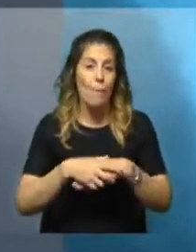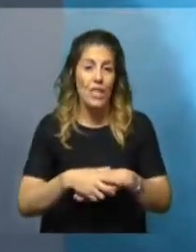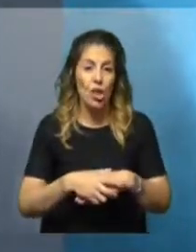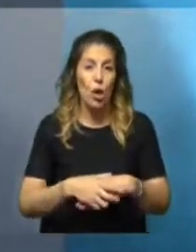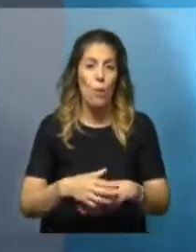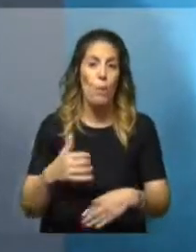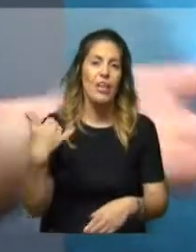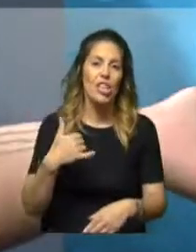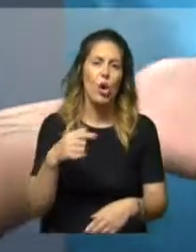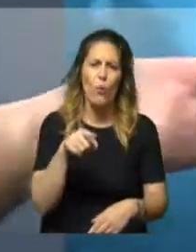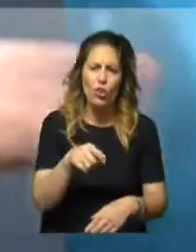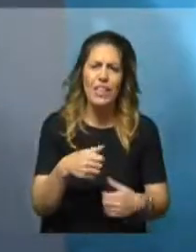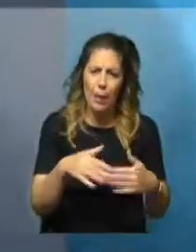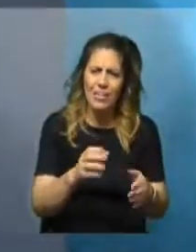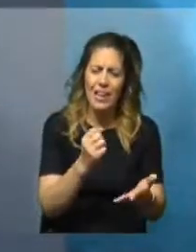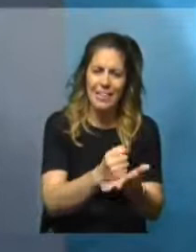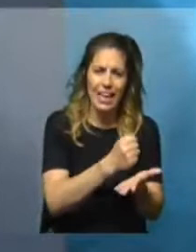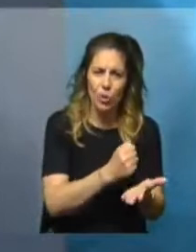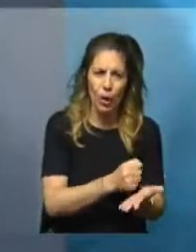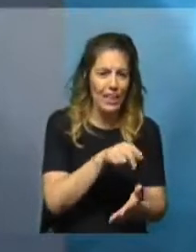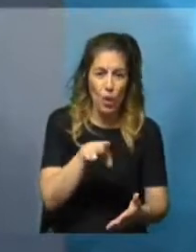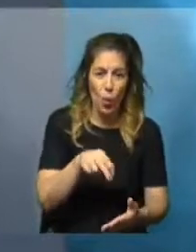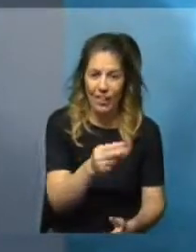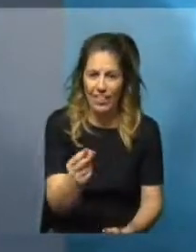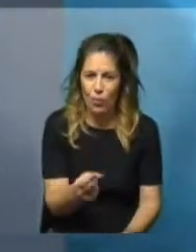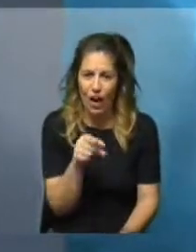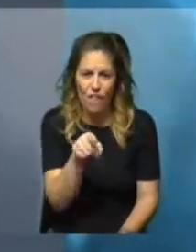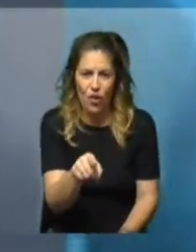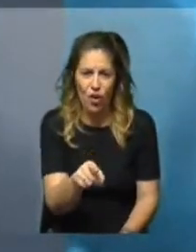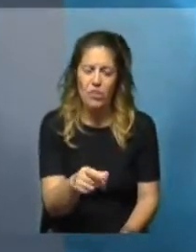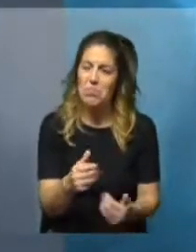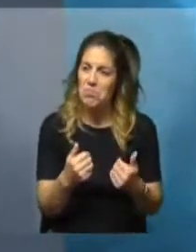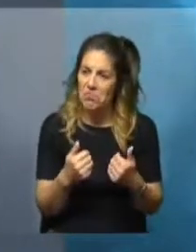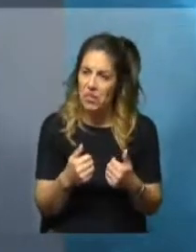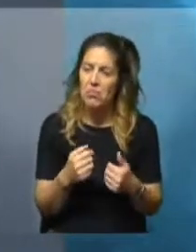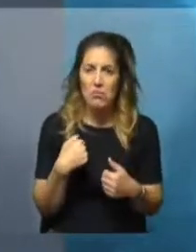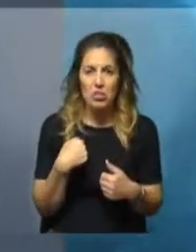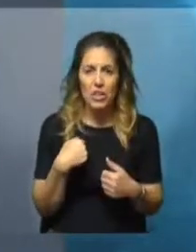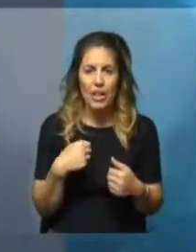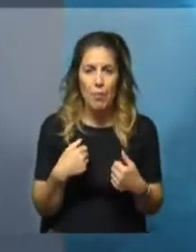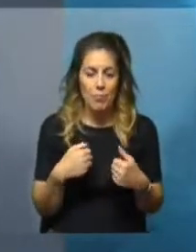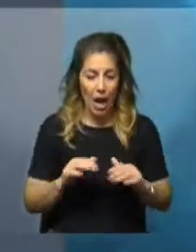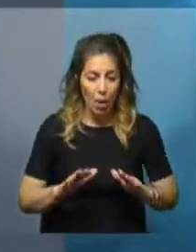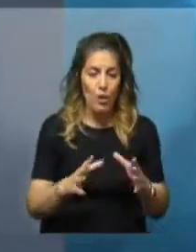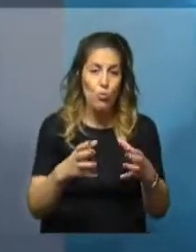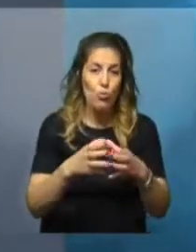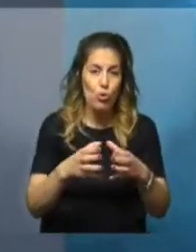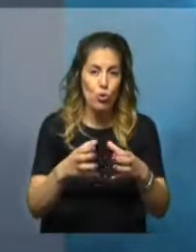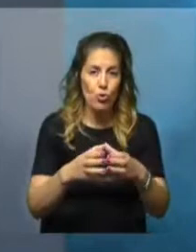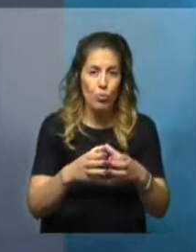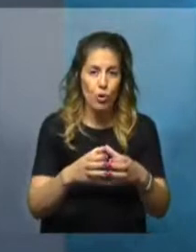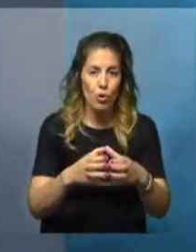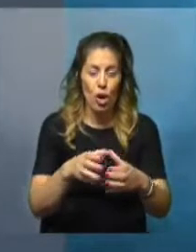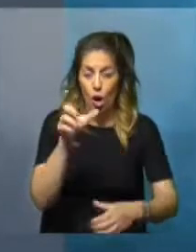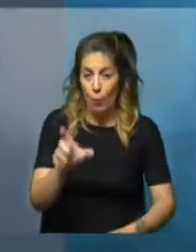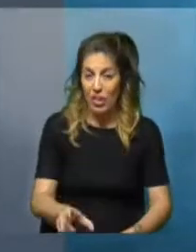vos tendrías que tatuar Cómo dibujas vos no sé qué y armé y armé un grupo de de con